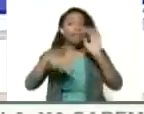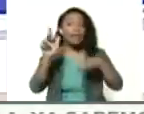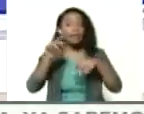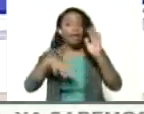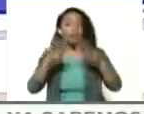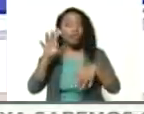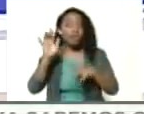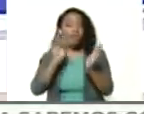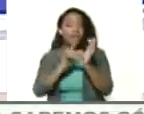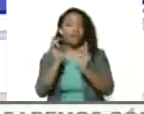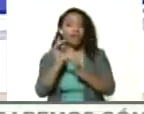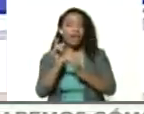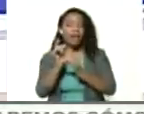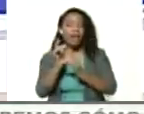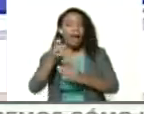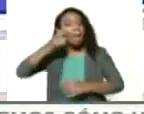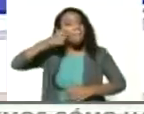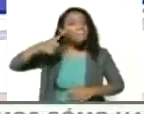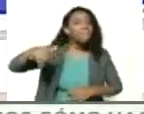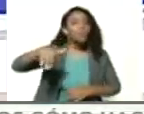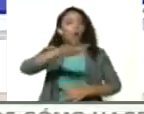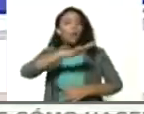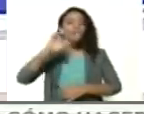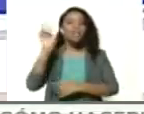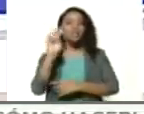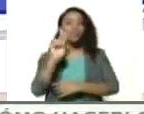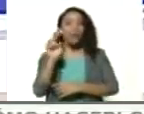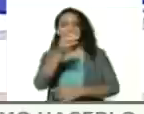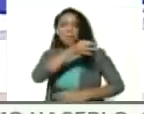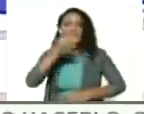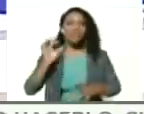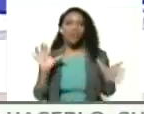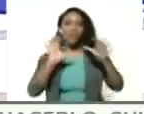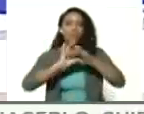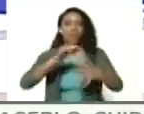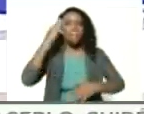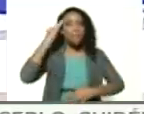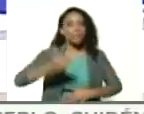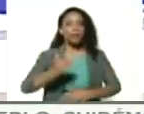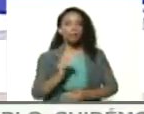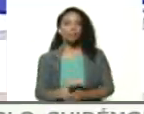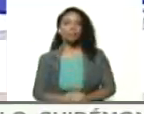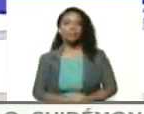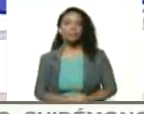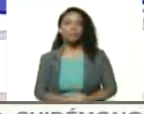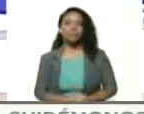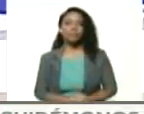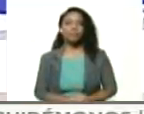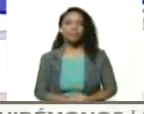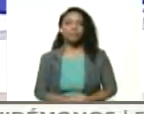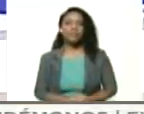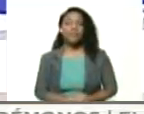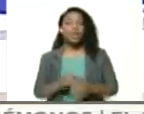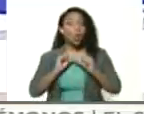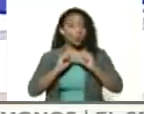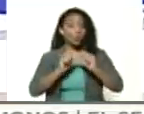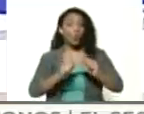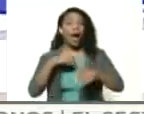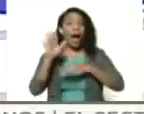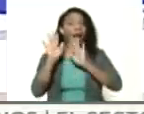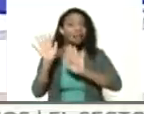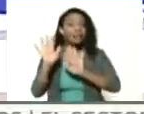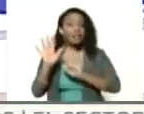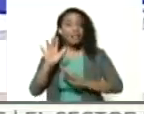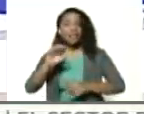de abril? El pueblo de Venezuela en perfecta unión cívico-militar. Y sigue siendo el protagonista